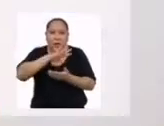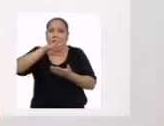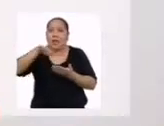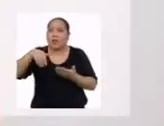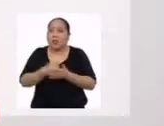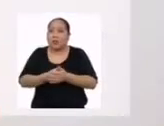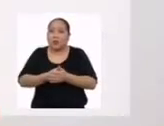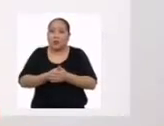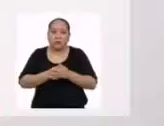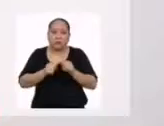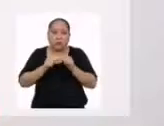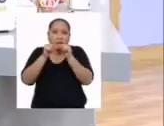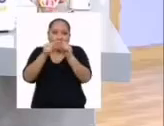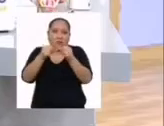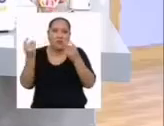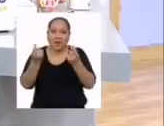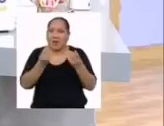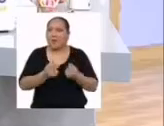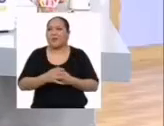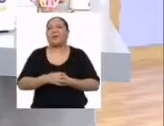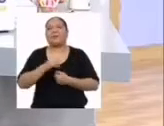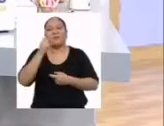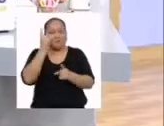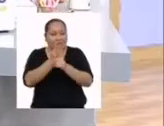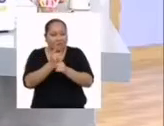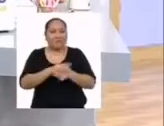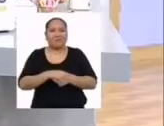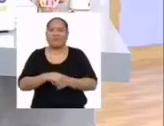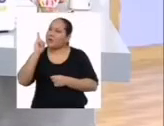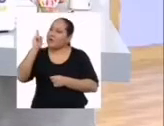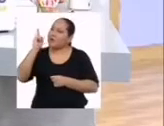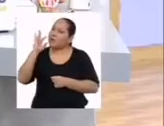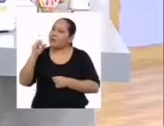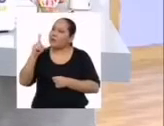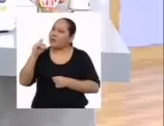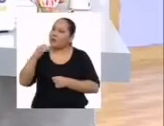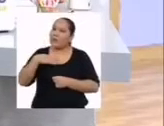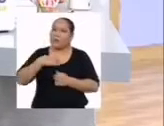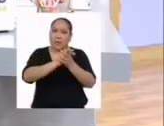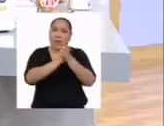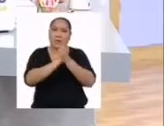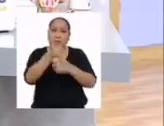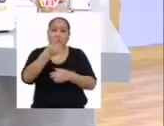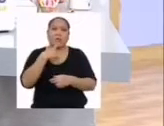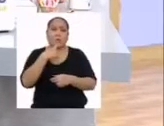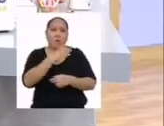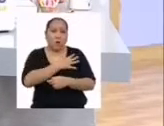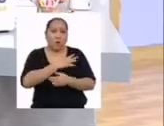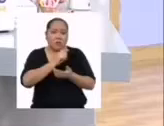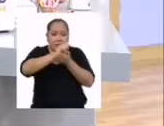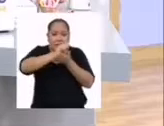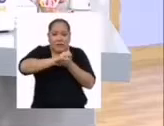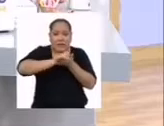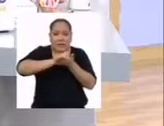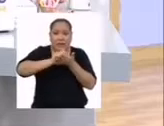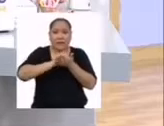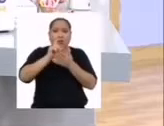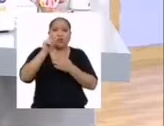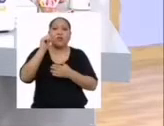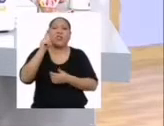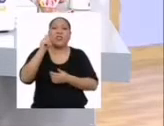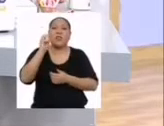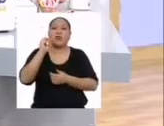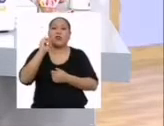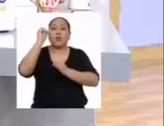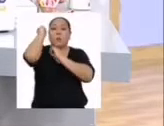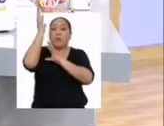rápido. ¡Exacto! Profesora Felicitas, mis amigas y amigos de cuarto están escribiendo su texto expositivo en